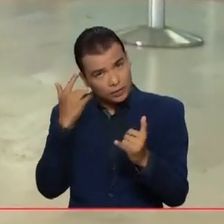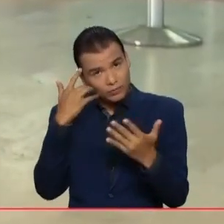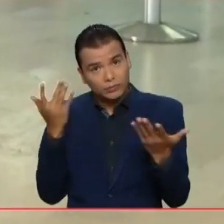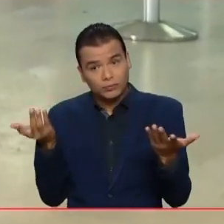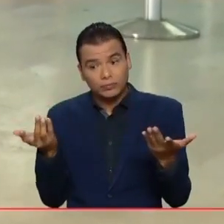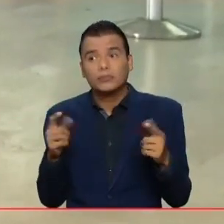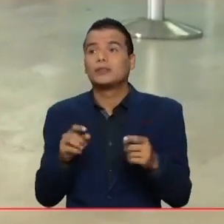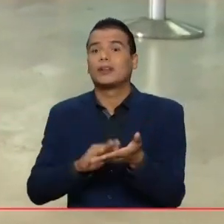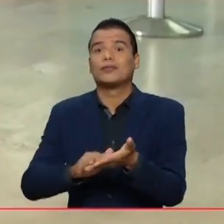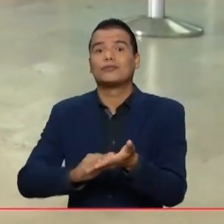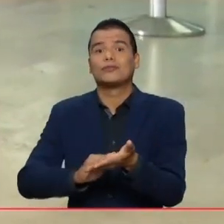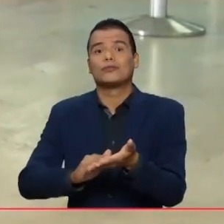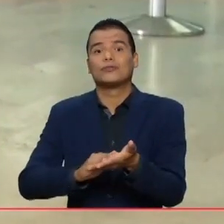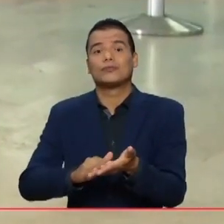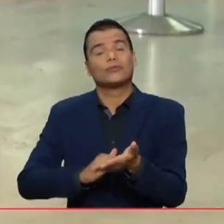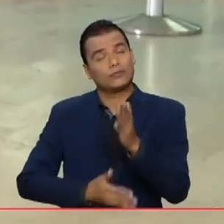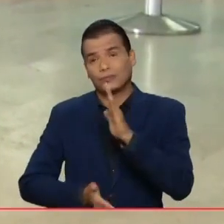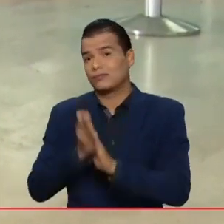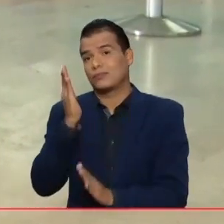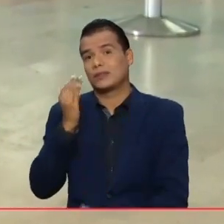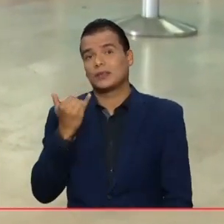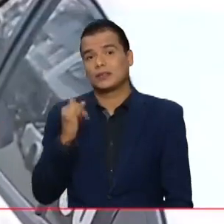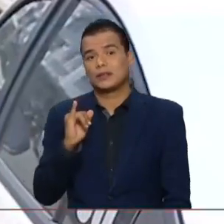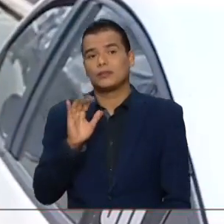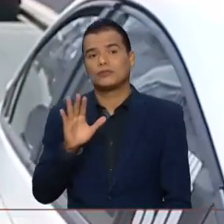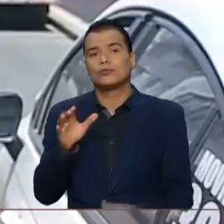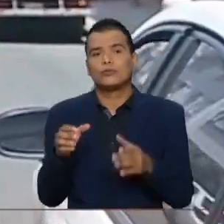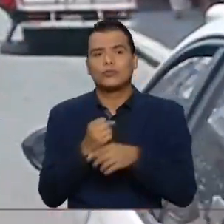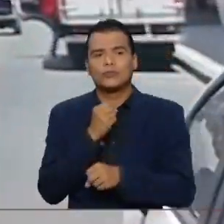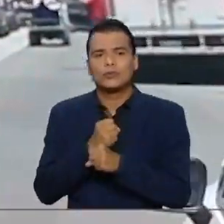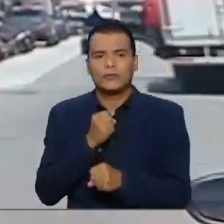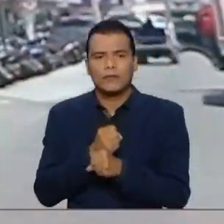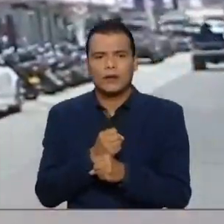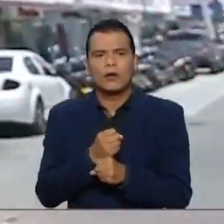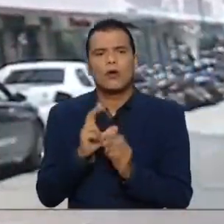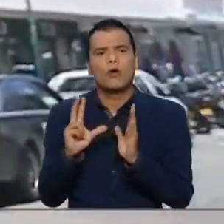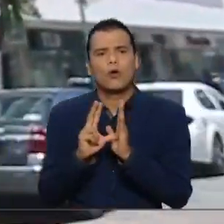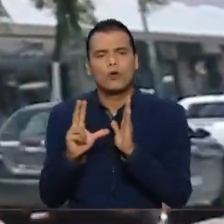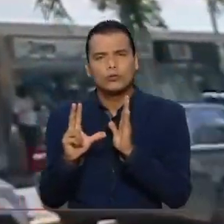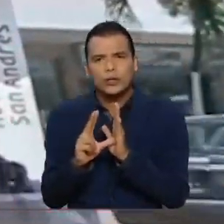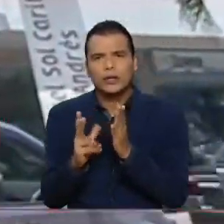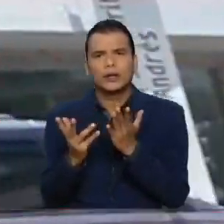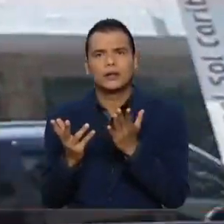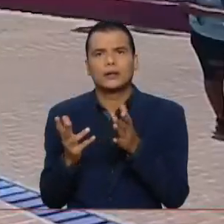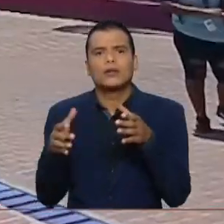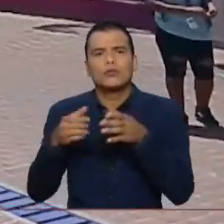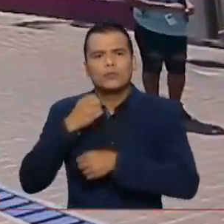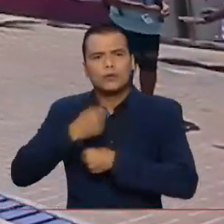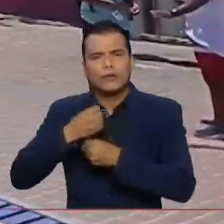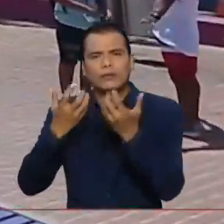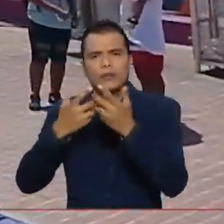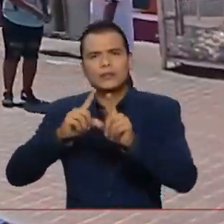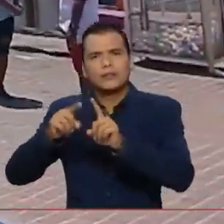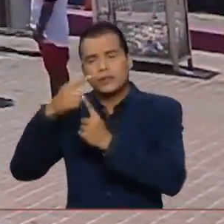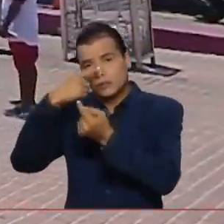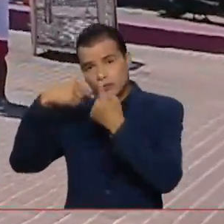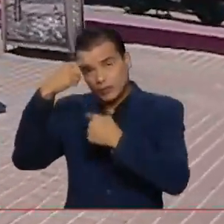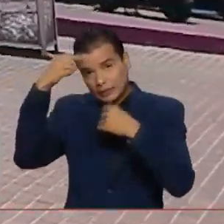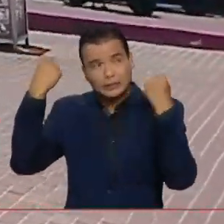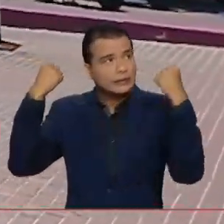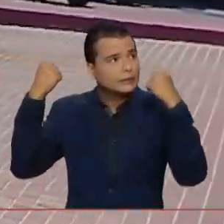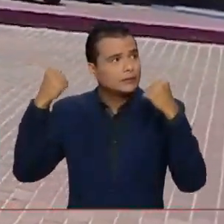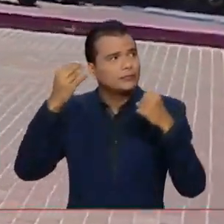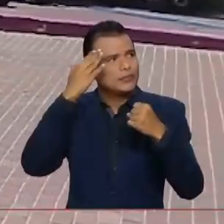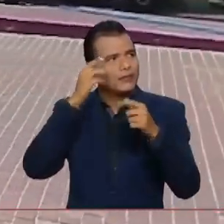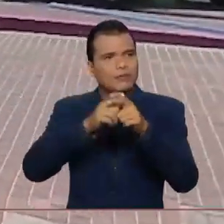organicen en otro vuelo. Pues. El sector hotelero y de agencias de viaje se muestra bastante alarmado y preocupado ante la baja drástica de